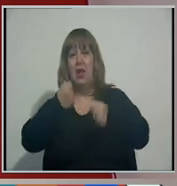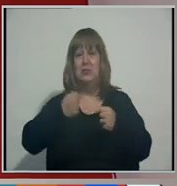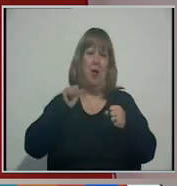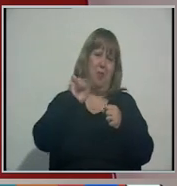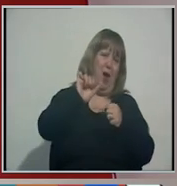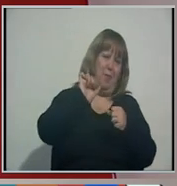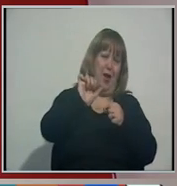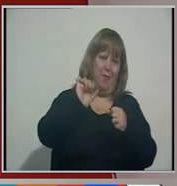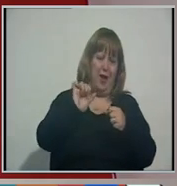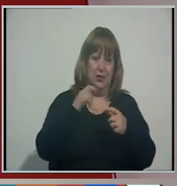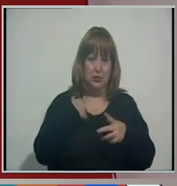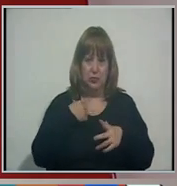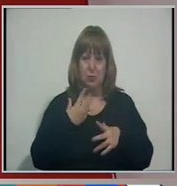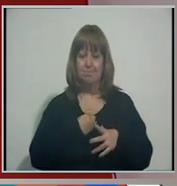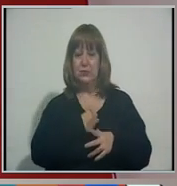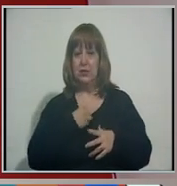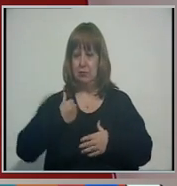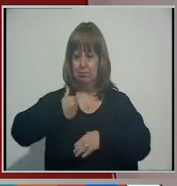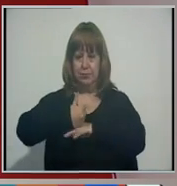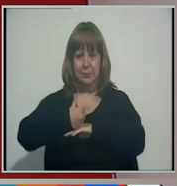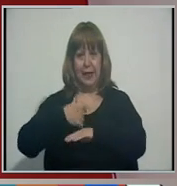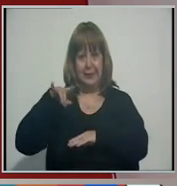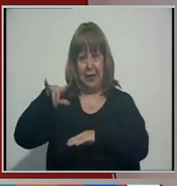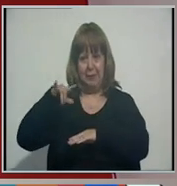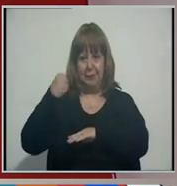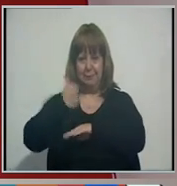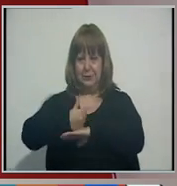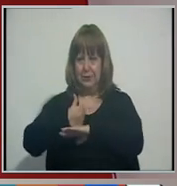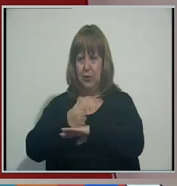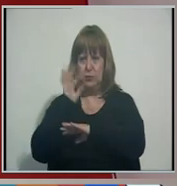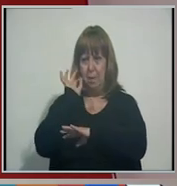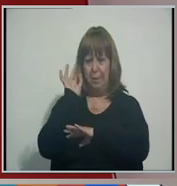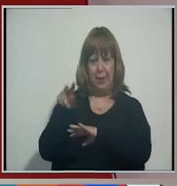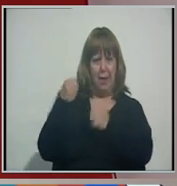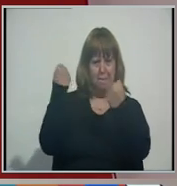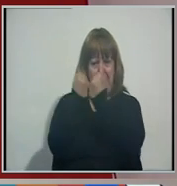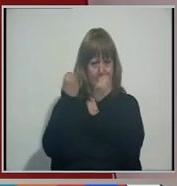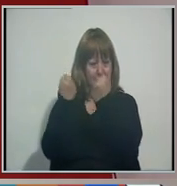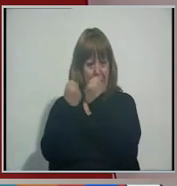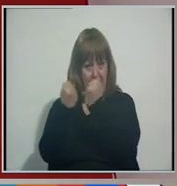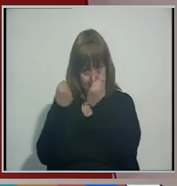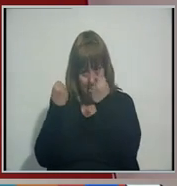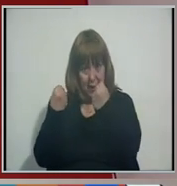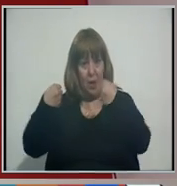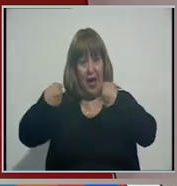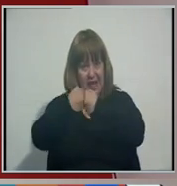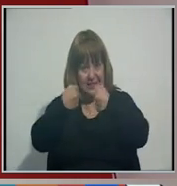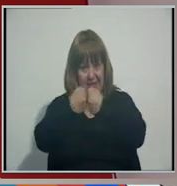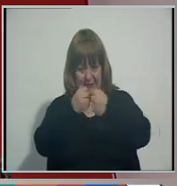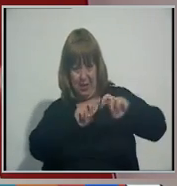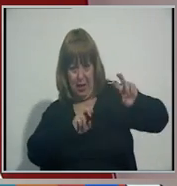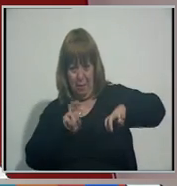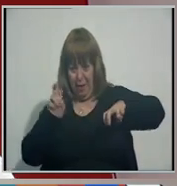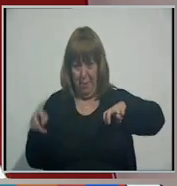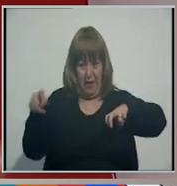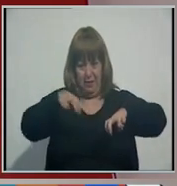había odio en ese lugar. Yo me daba cuenta porque siempre iba a la terminal y veía pelea. Había visto gente pegarse ahí mismo en los accidentes y como siempre